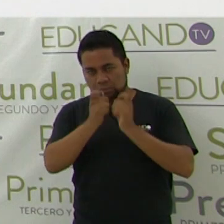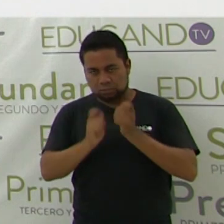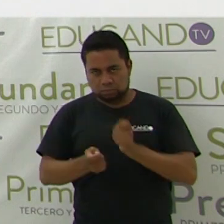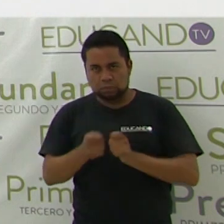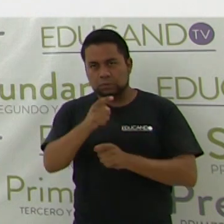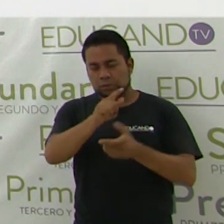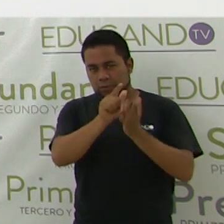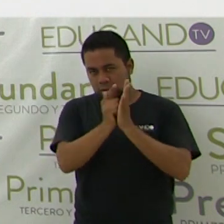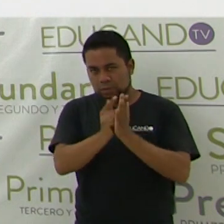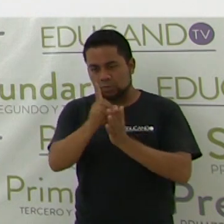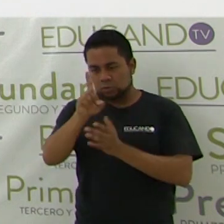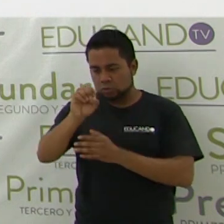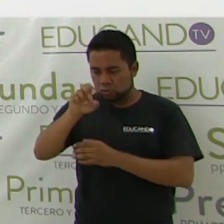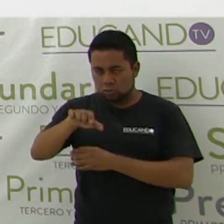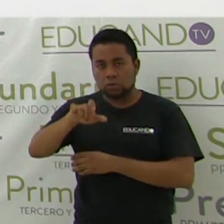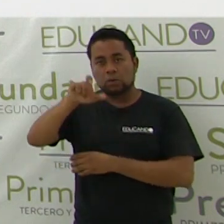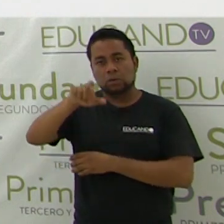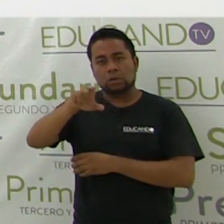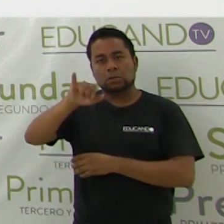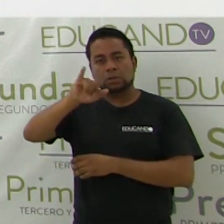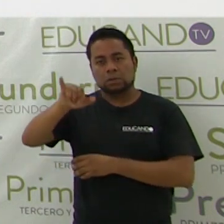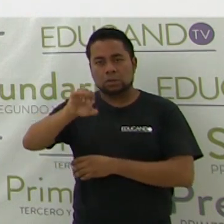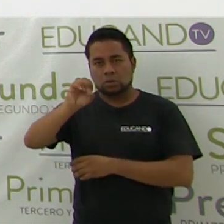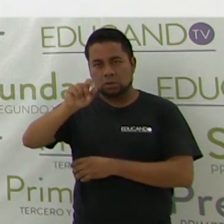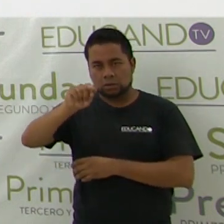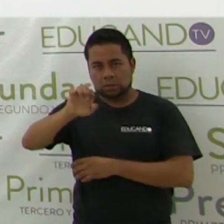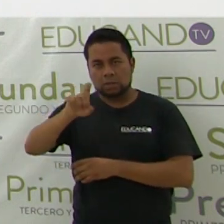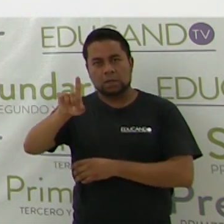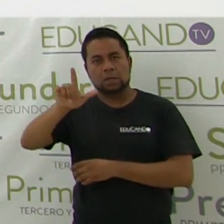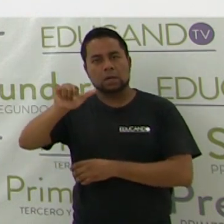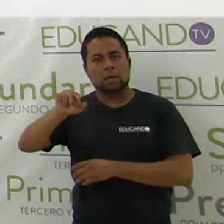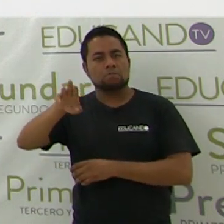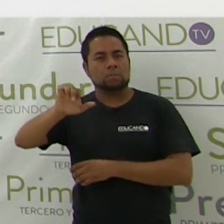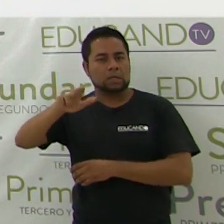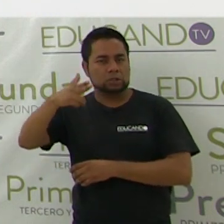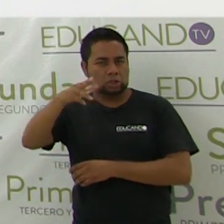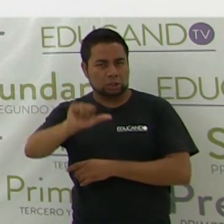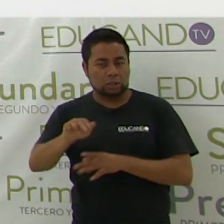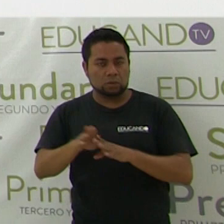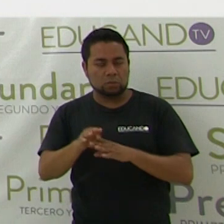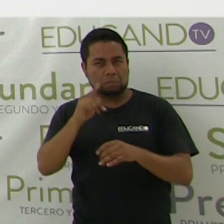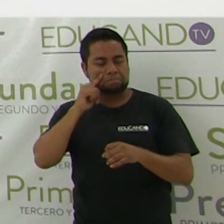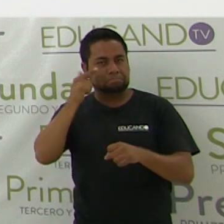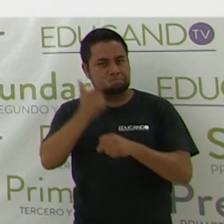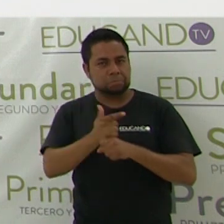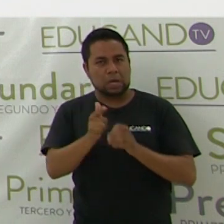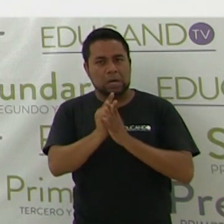Don Quijote de la Mancha. Como ustedes pueden darse cuenta, es un libro muy grueso.